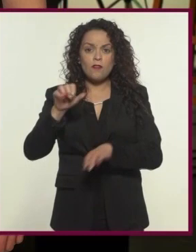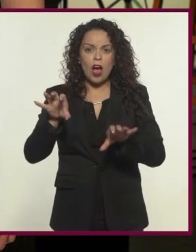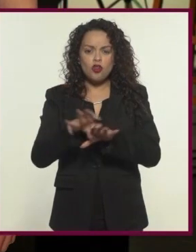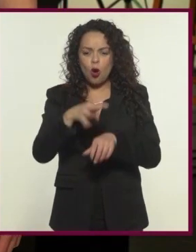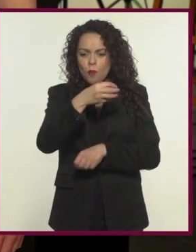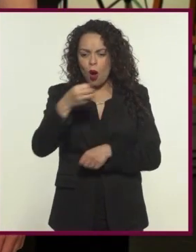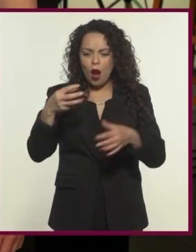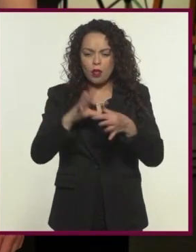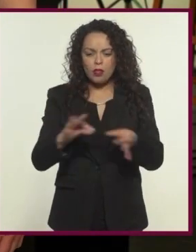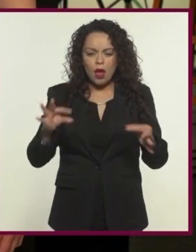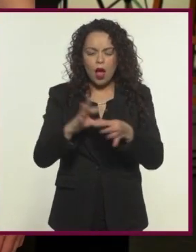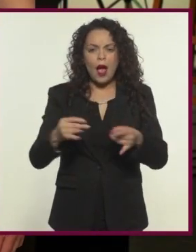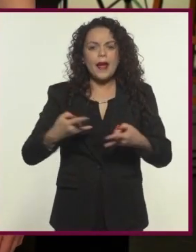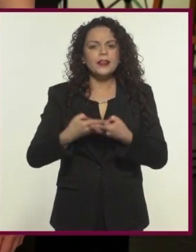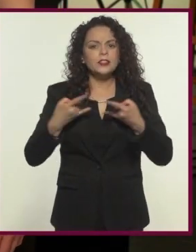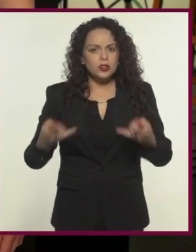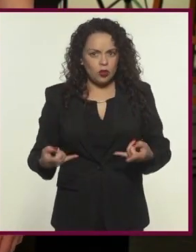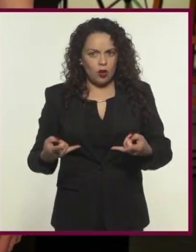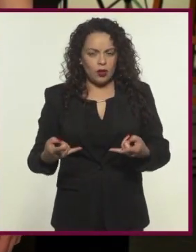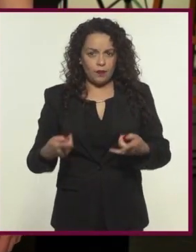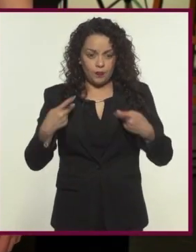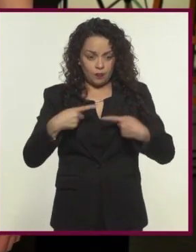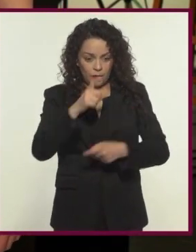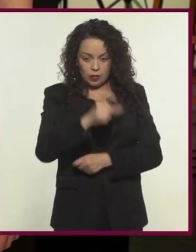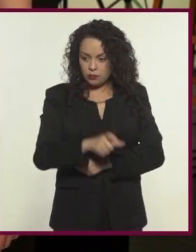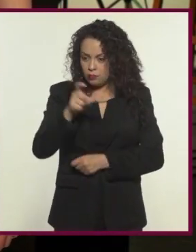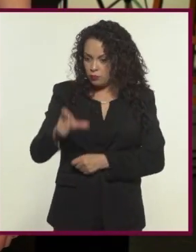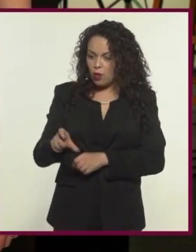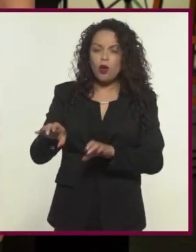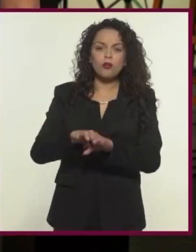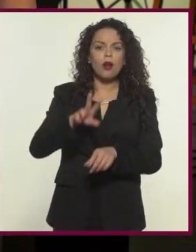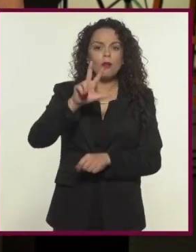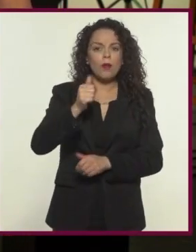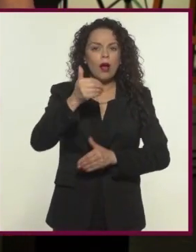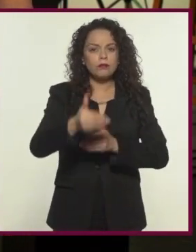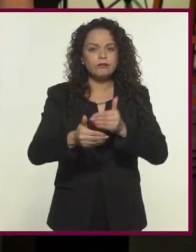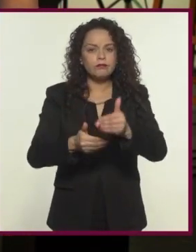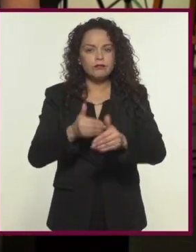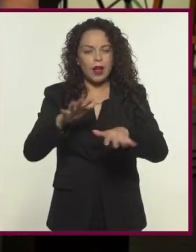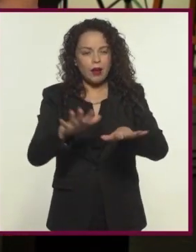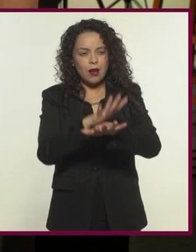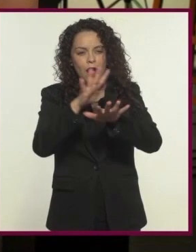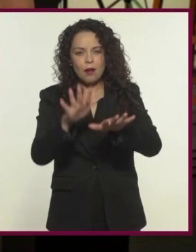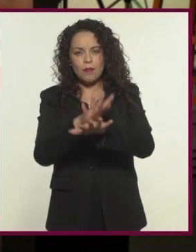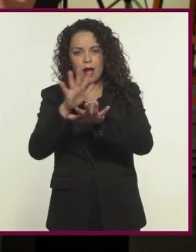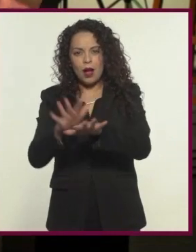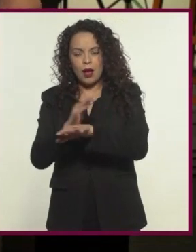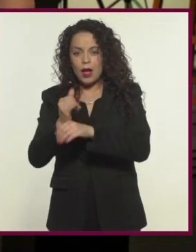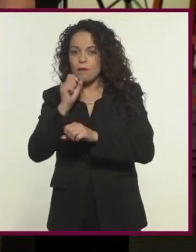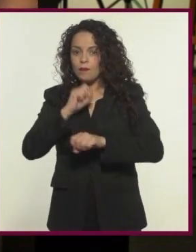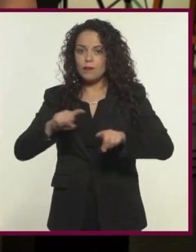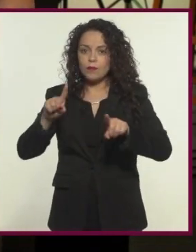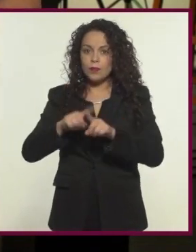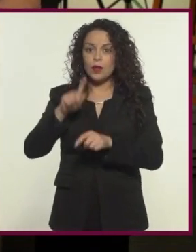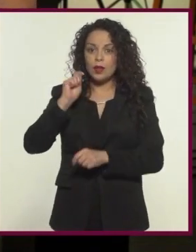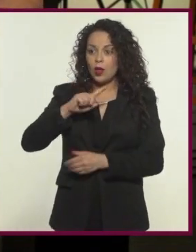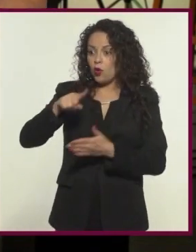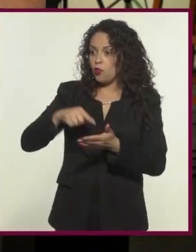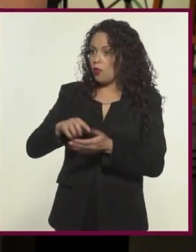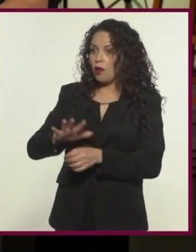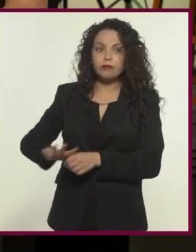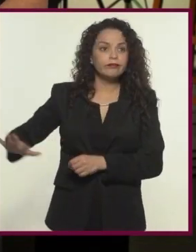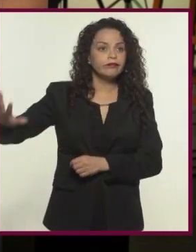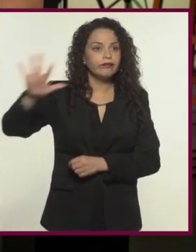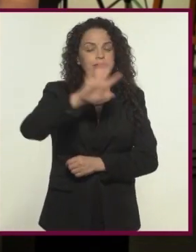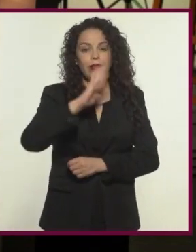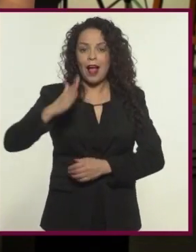se cuenta una historia, tomando en cuenta la evolución de los personajes, o sea, cómo se transforman tanto ellos como el universo en el que